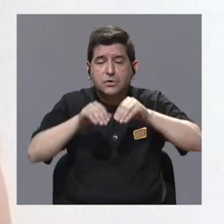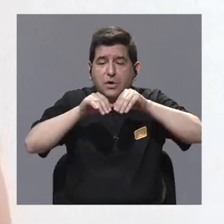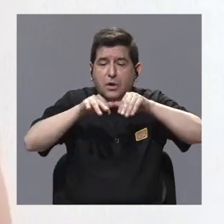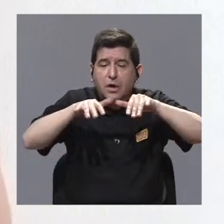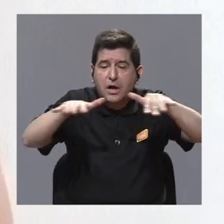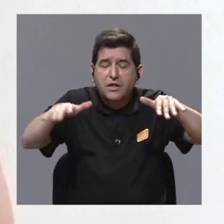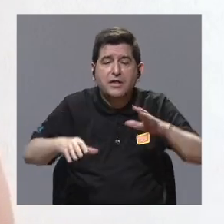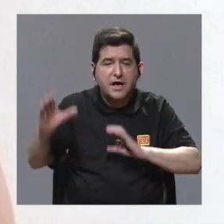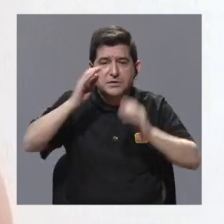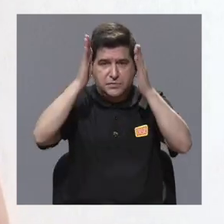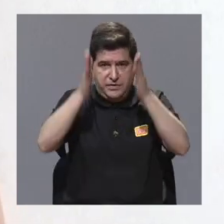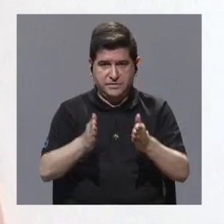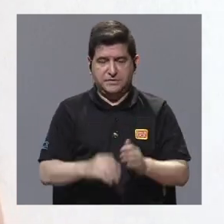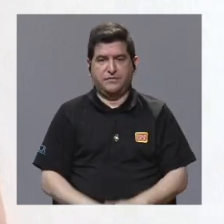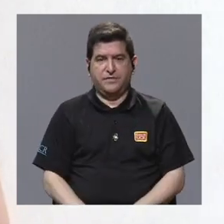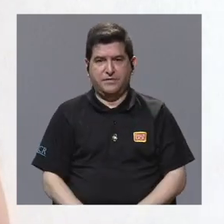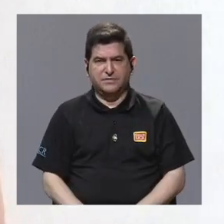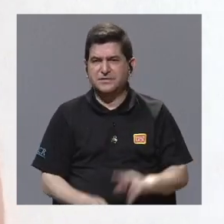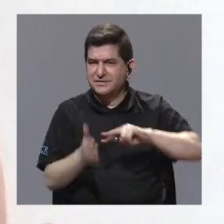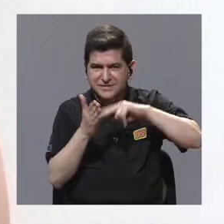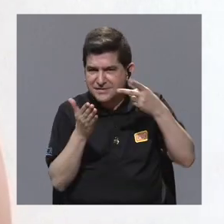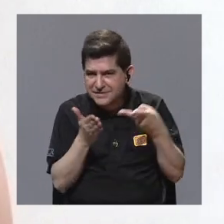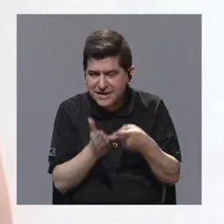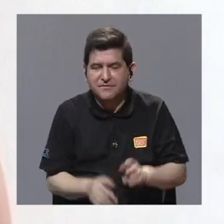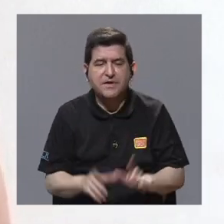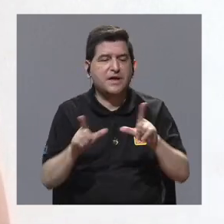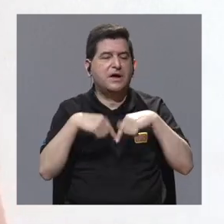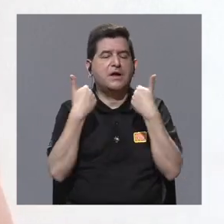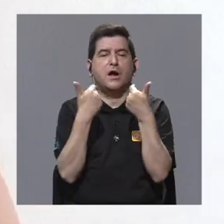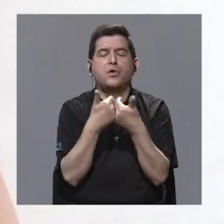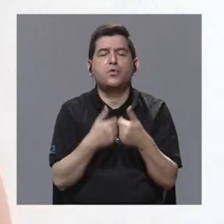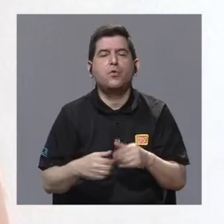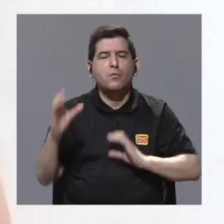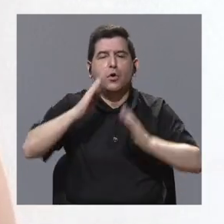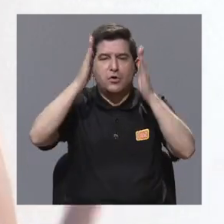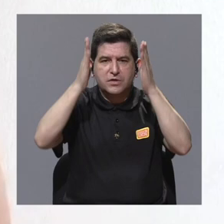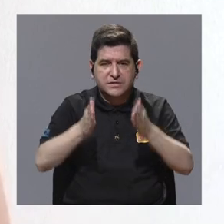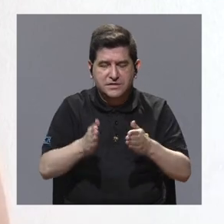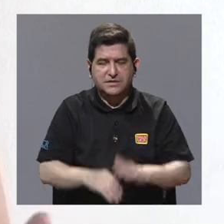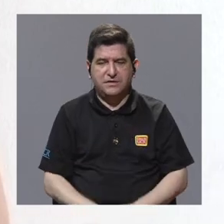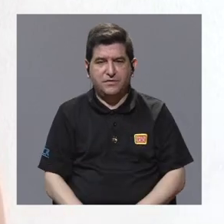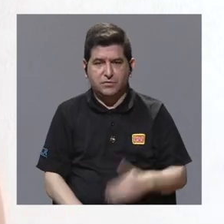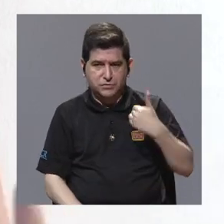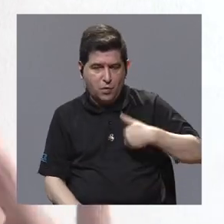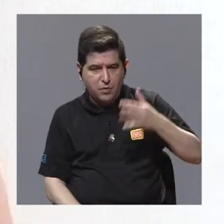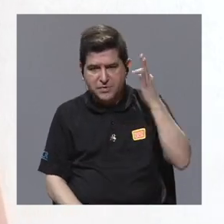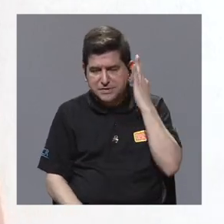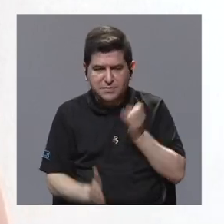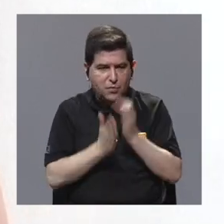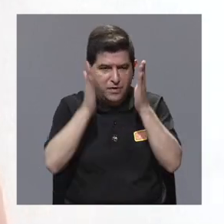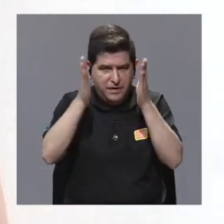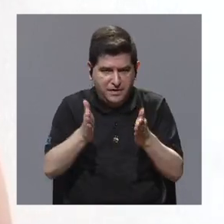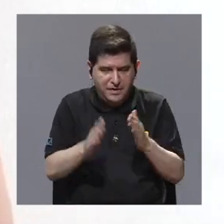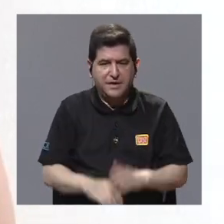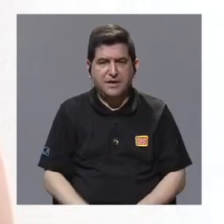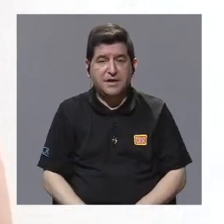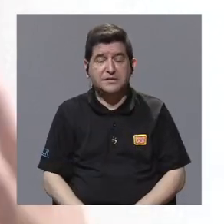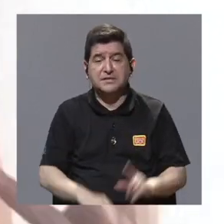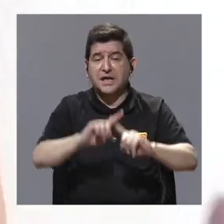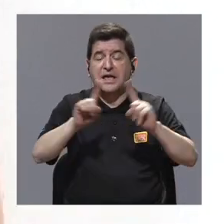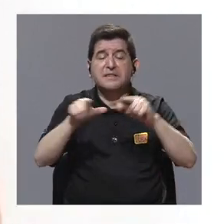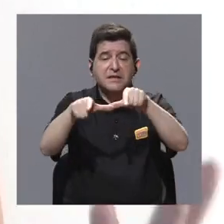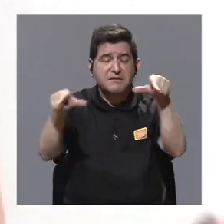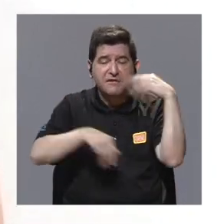a su diáspora científica, que son estos. La diáspora científica es el conjunto de científicas, de científicos, de investigadores que se